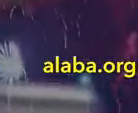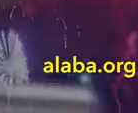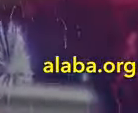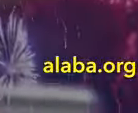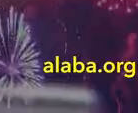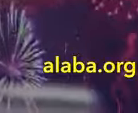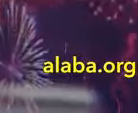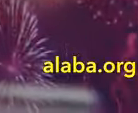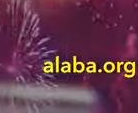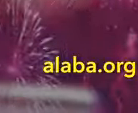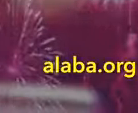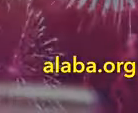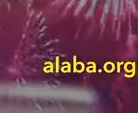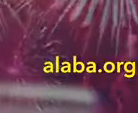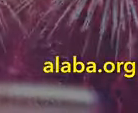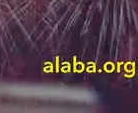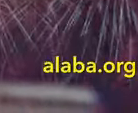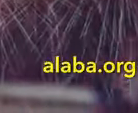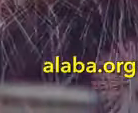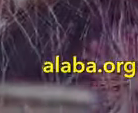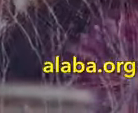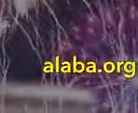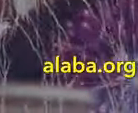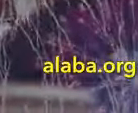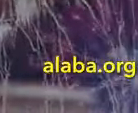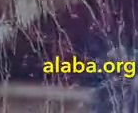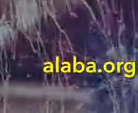787-730-5880 o alaba.org.